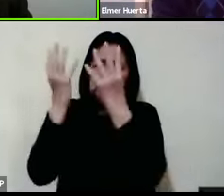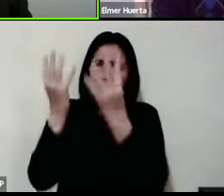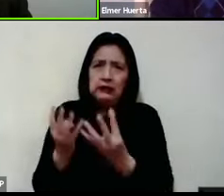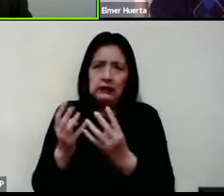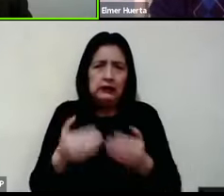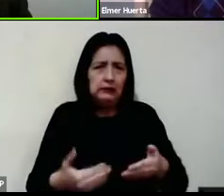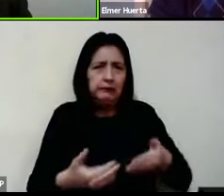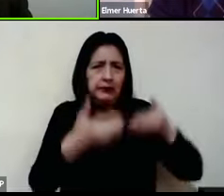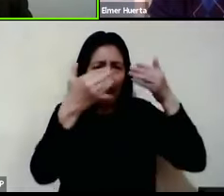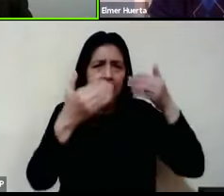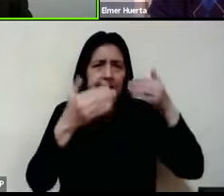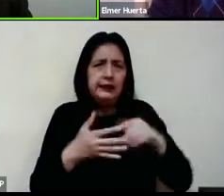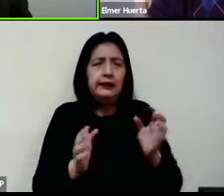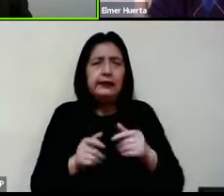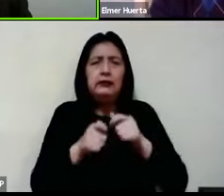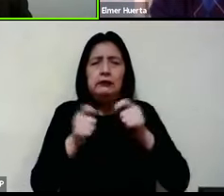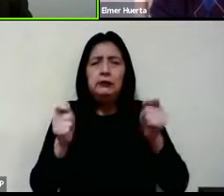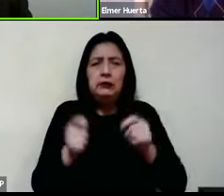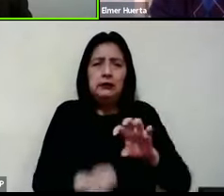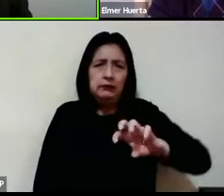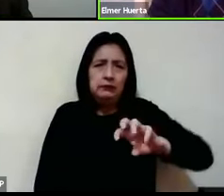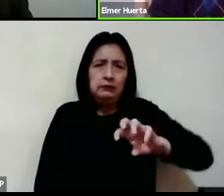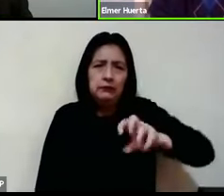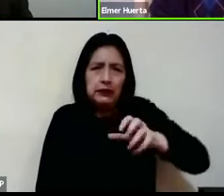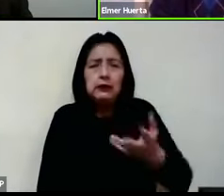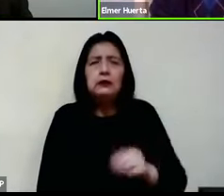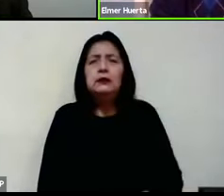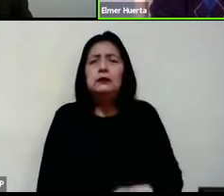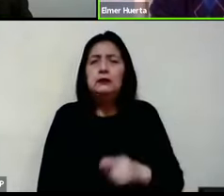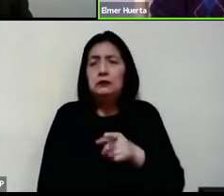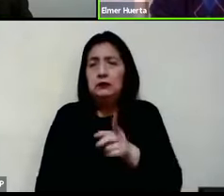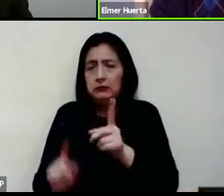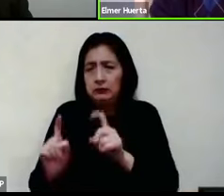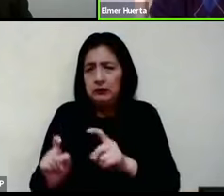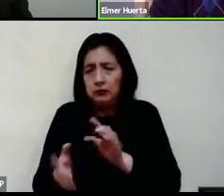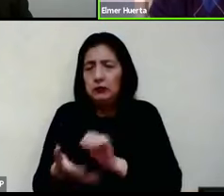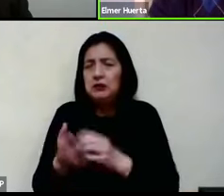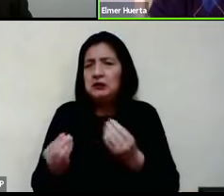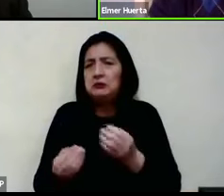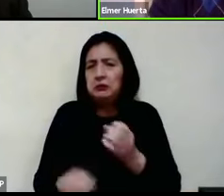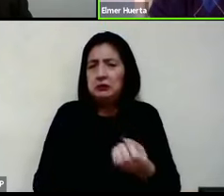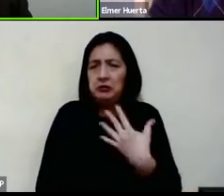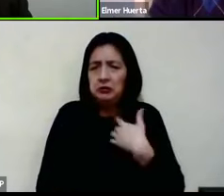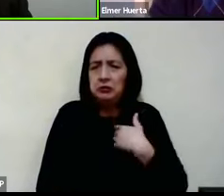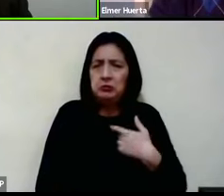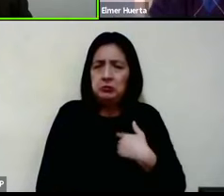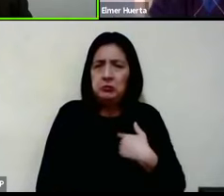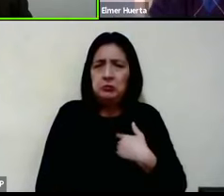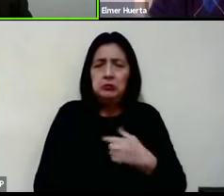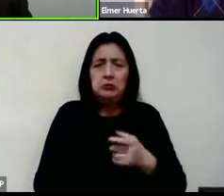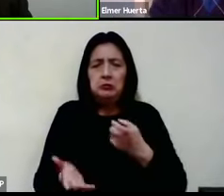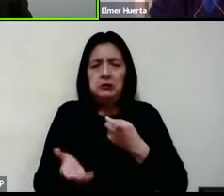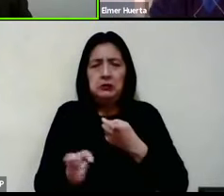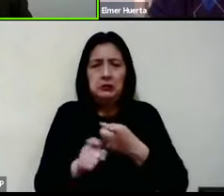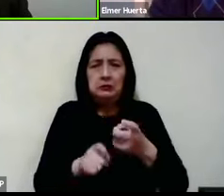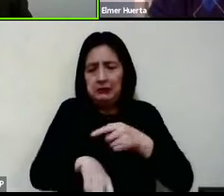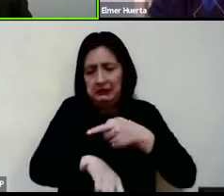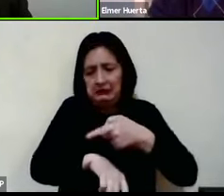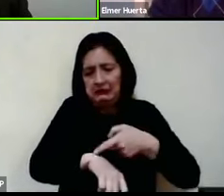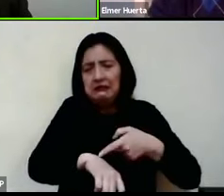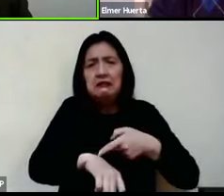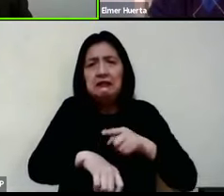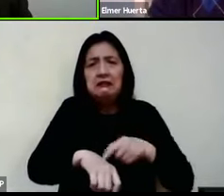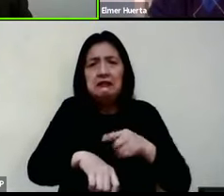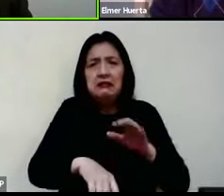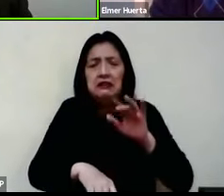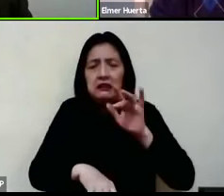el portón, ¿no? Las manijas. Muy Y bien. hay otra pregunta asociada en la que dice, si tengo una lesión, una herida en la mano y toco esta